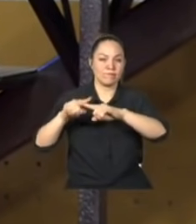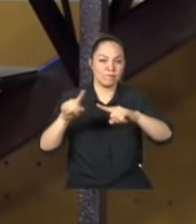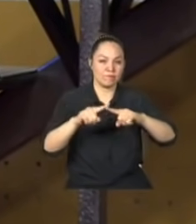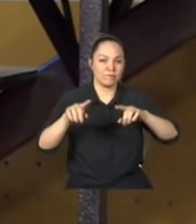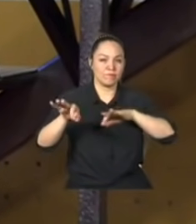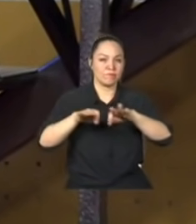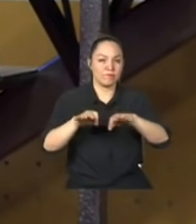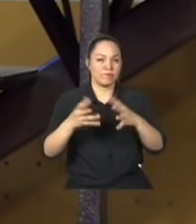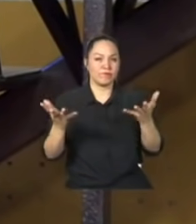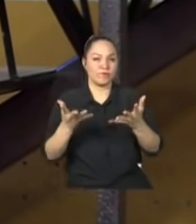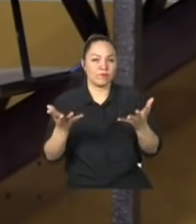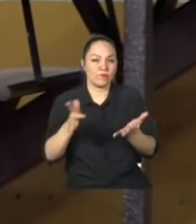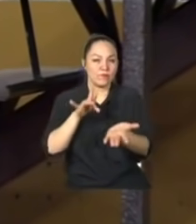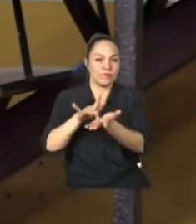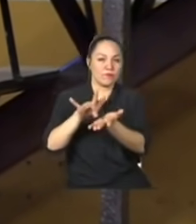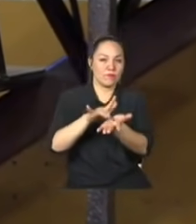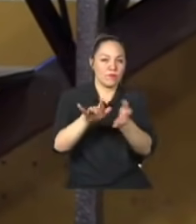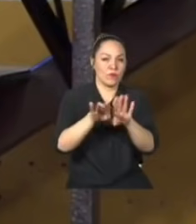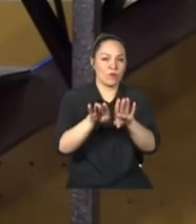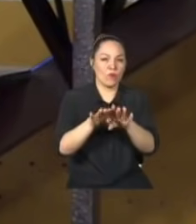cuál va a ser el apoyo para nosotros.